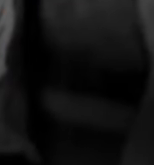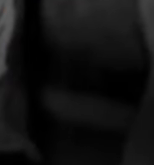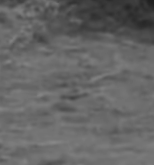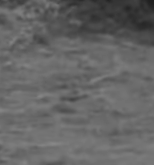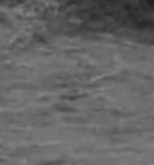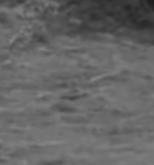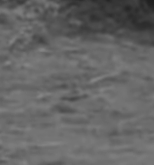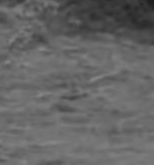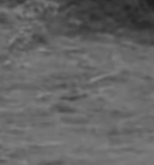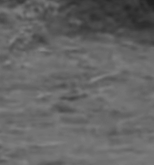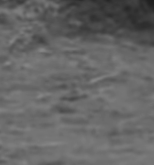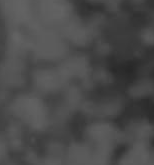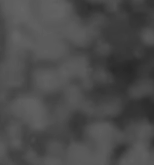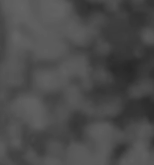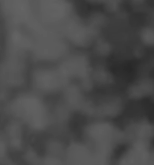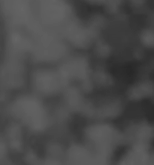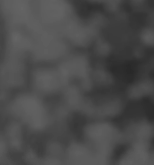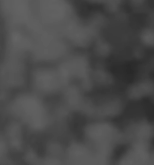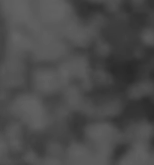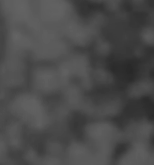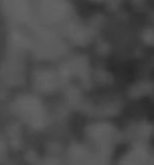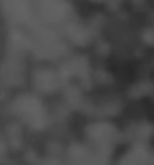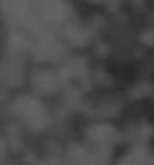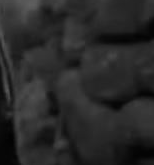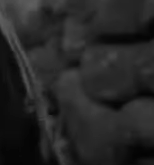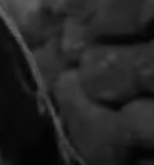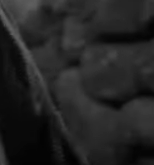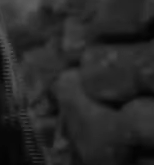bruja del fósforo paseante.